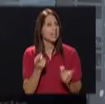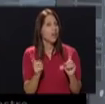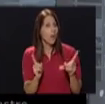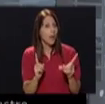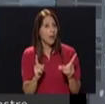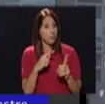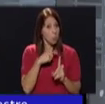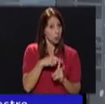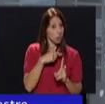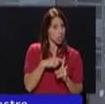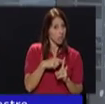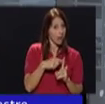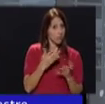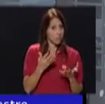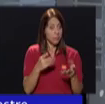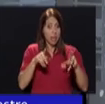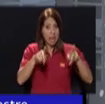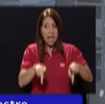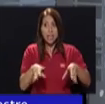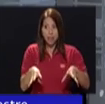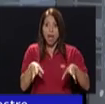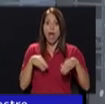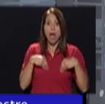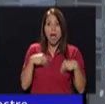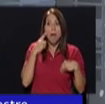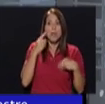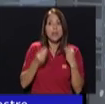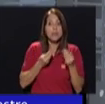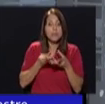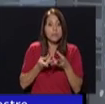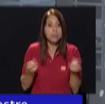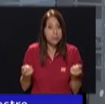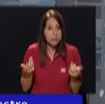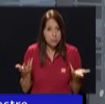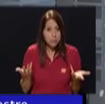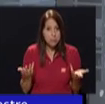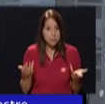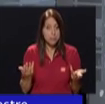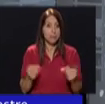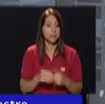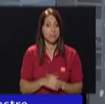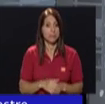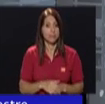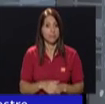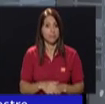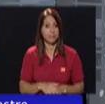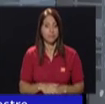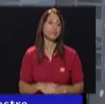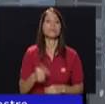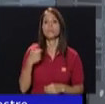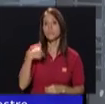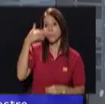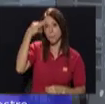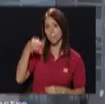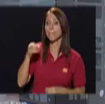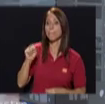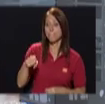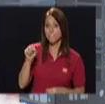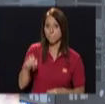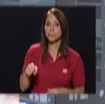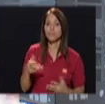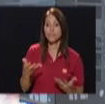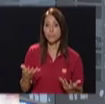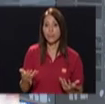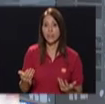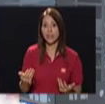¿Cuál ha sido la experiencia? ¿Ha sido positiva? ¿La gente está receptiva a ver qué hace para abordar este problema?